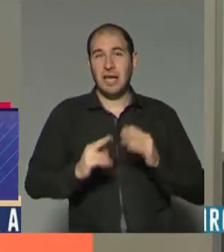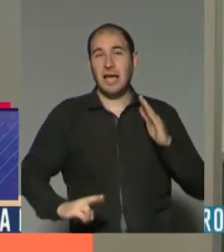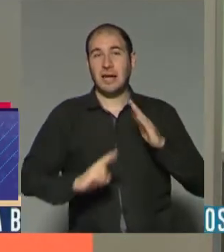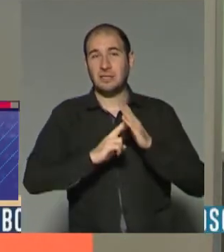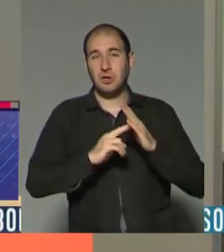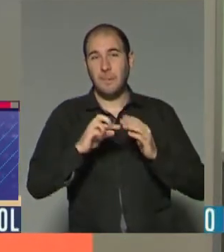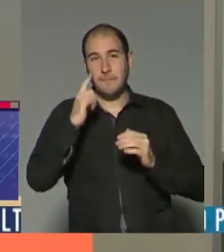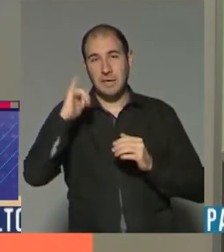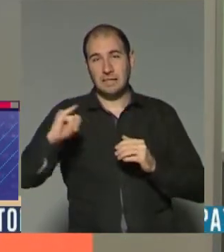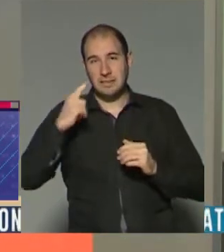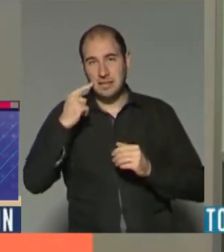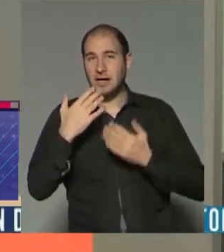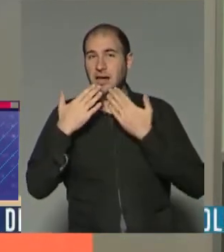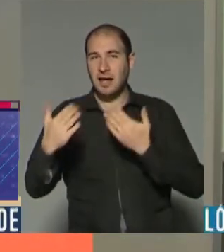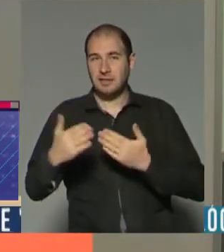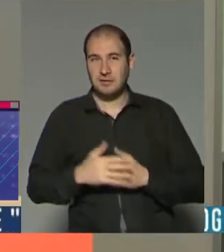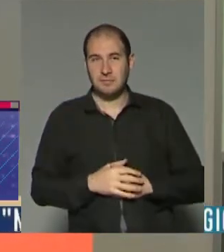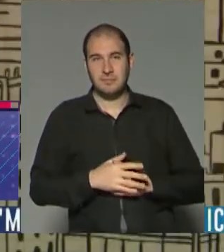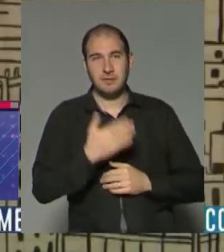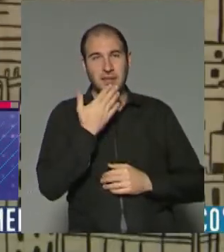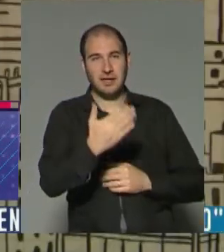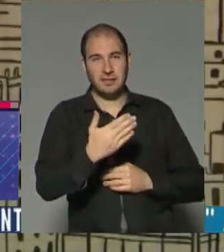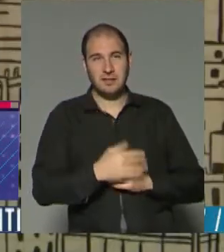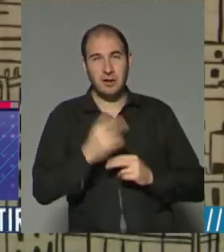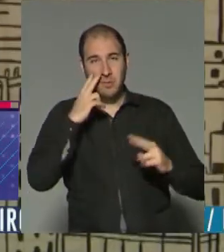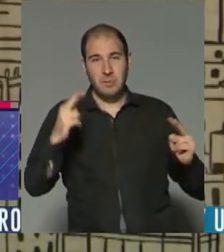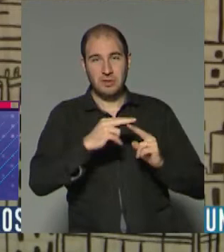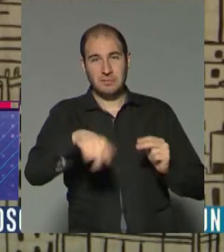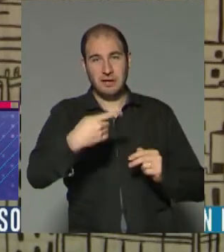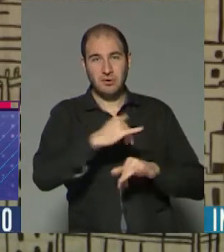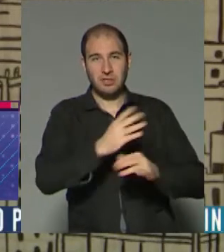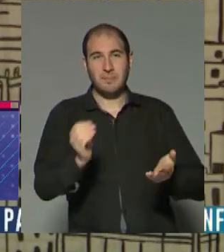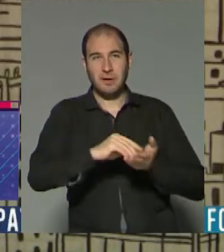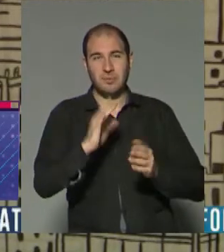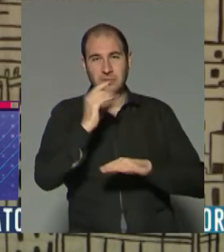rector Daniel Pizzi. Muchísimas gracias, Carolina. No, gracias. Los vemos la semana que viene con más